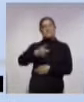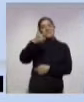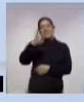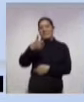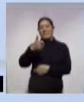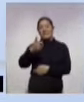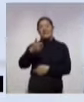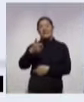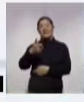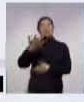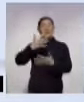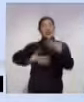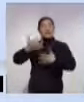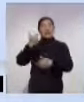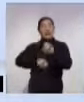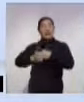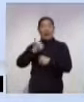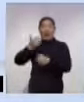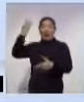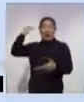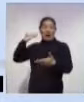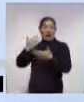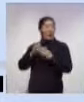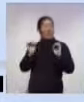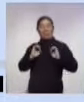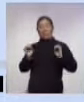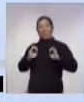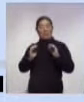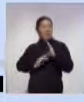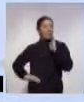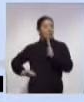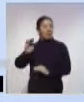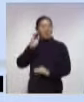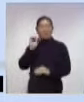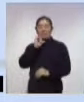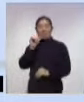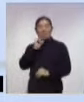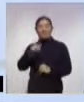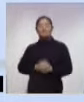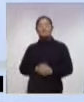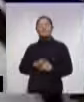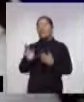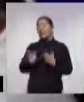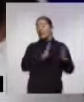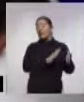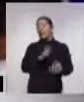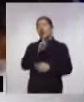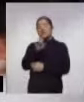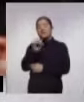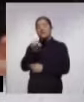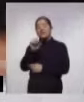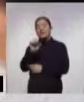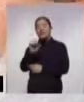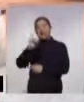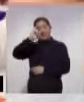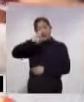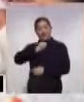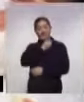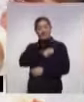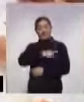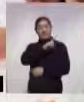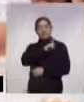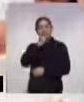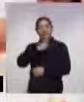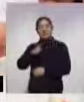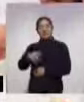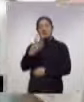en 15 años. En su oportunidad, el secretario de Salud, René Lima Morales, resaltó que durante los 60 días de operación de Ruta